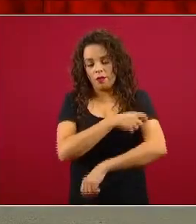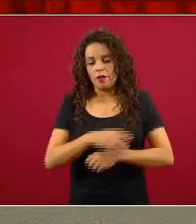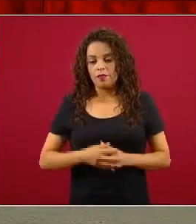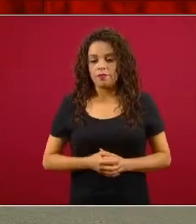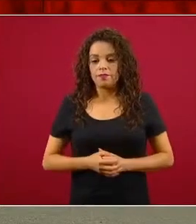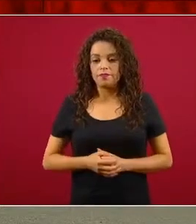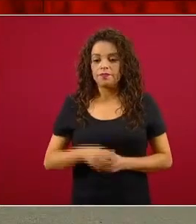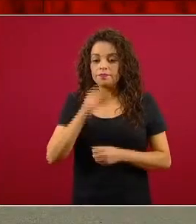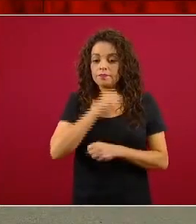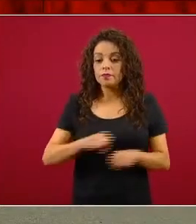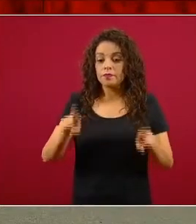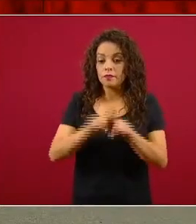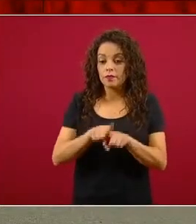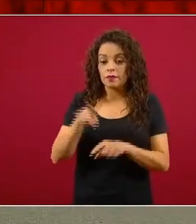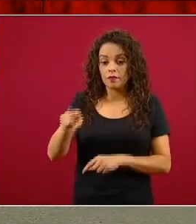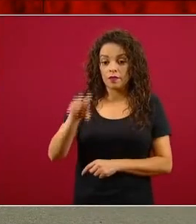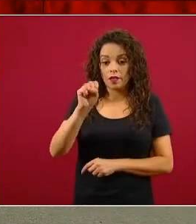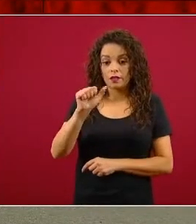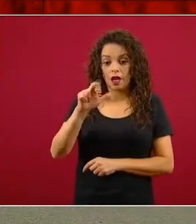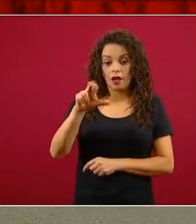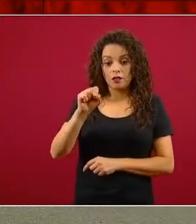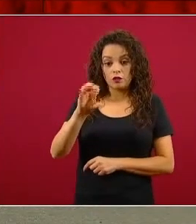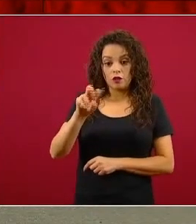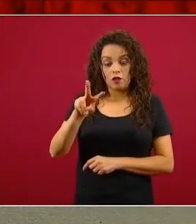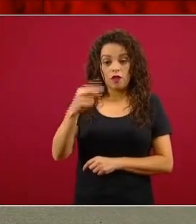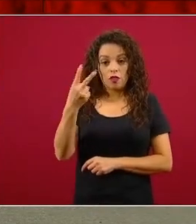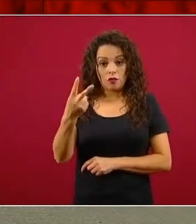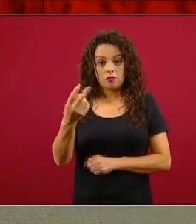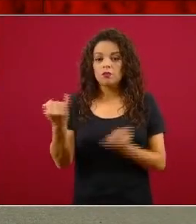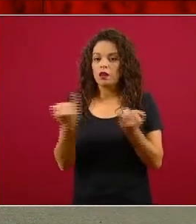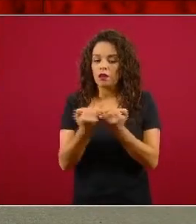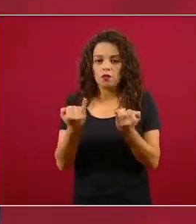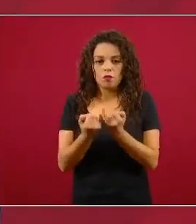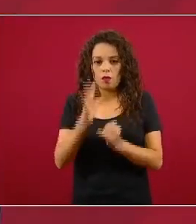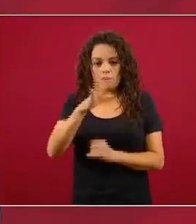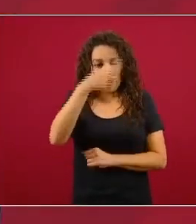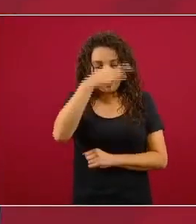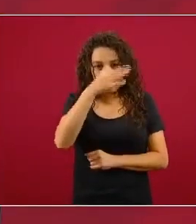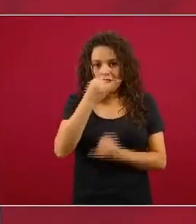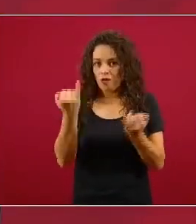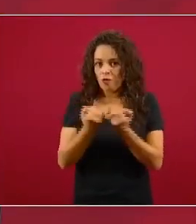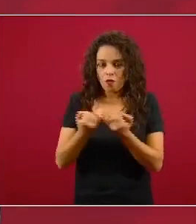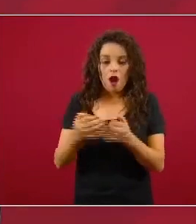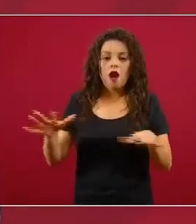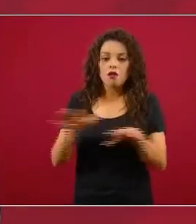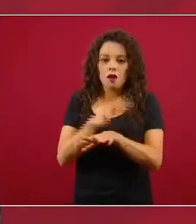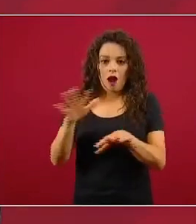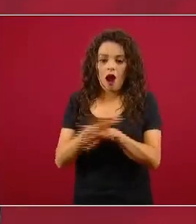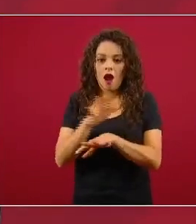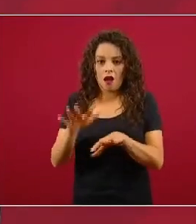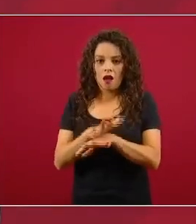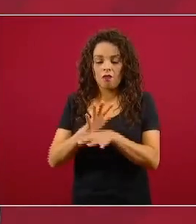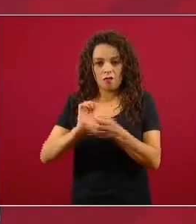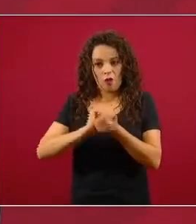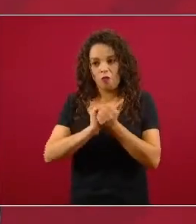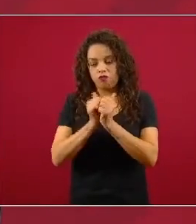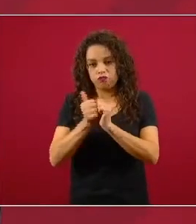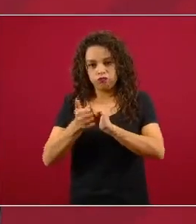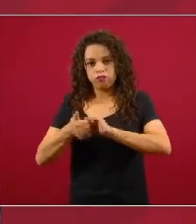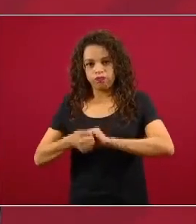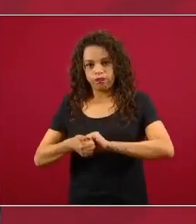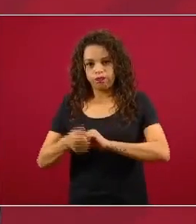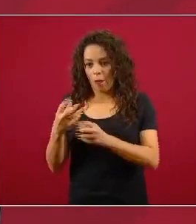un RNA virus y tiene esta misma propensión a la mutación, pero afortunadamente la enorme mayoría de